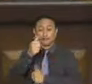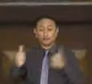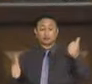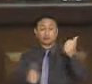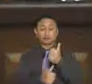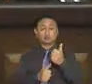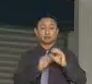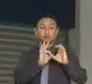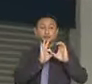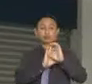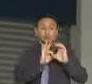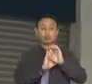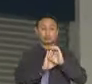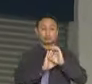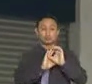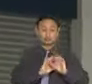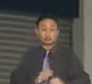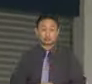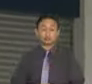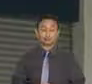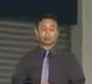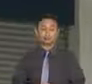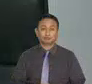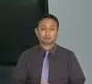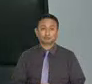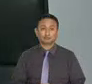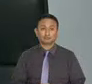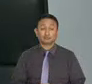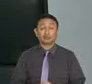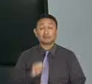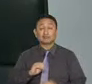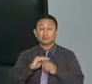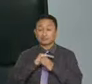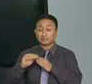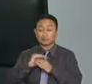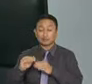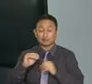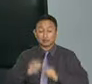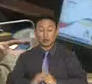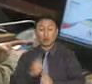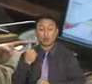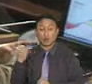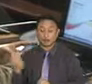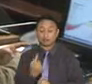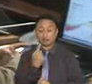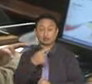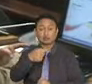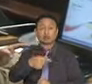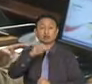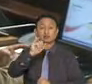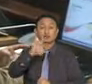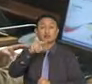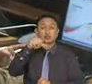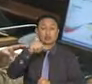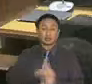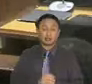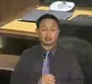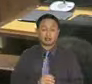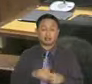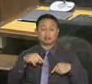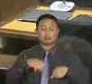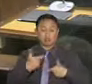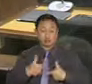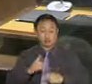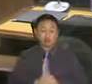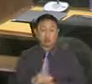del Consejo de participación ciudadana y control social de los convocados solo se presentó Gina María Aguilar Ochoa misma que tras